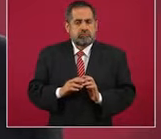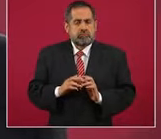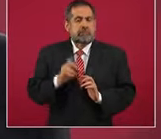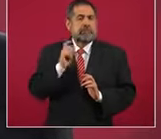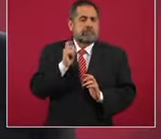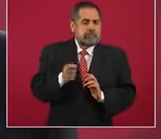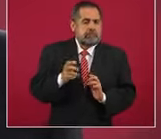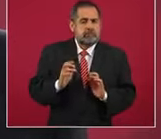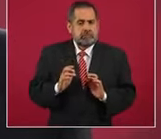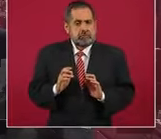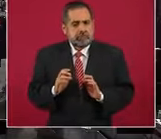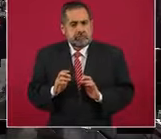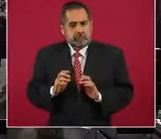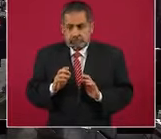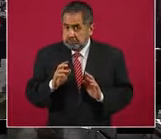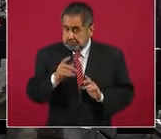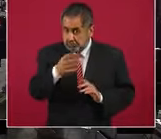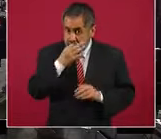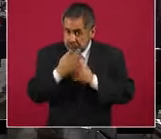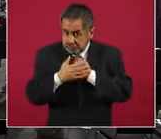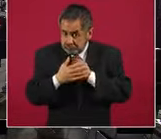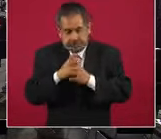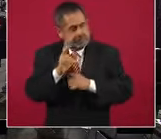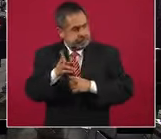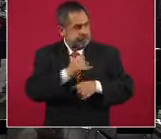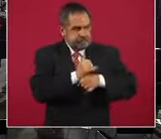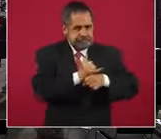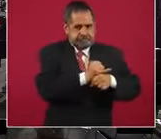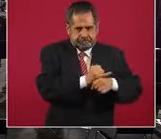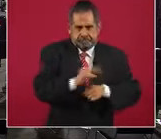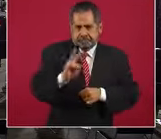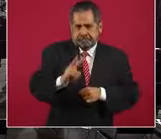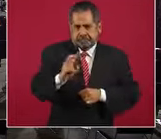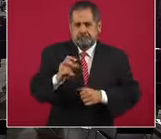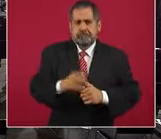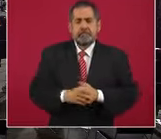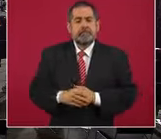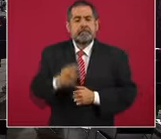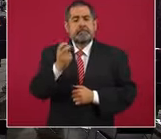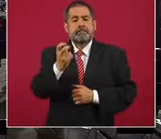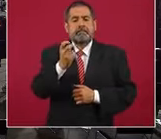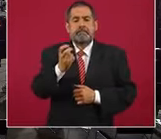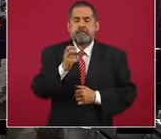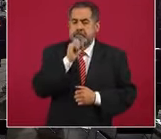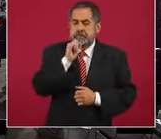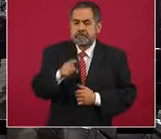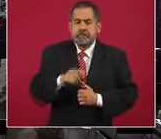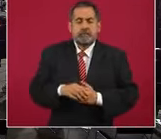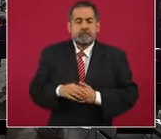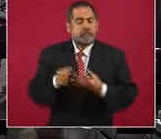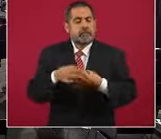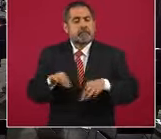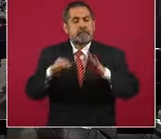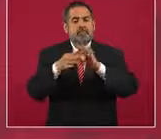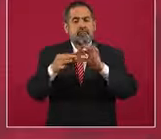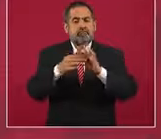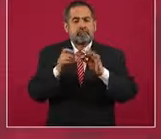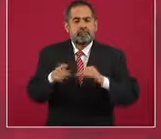significa que no se vaya a investigar. Por eso también es